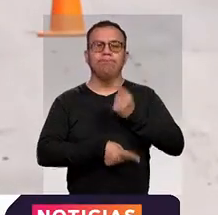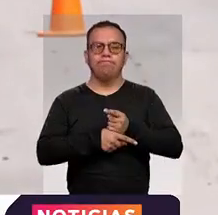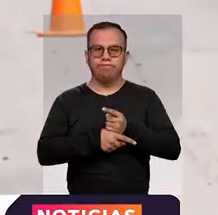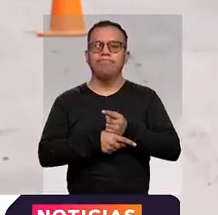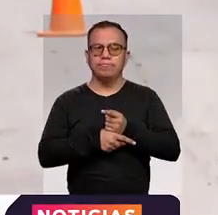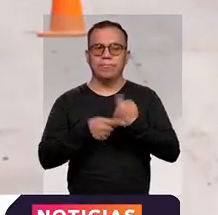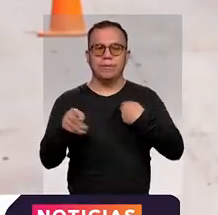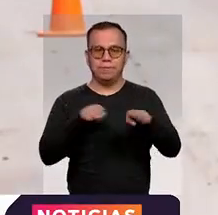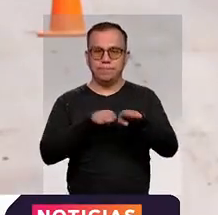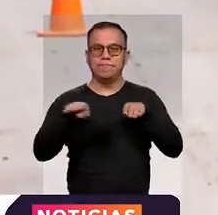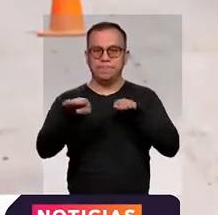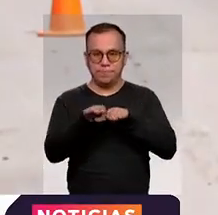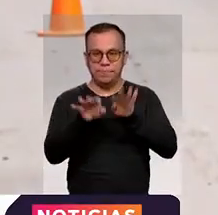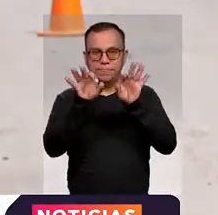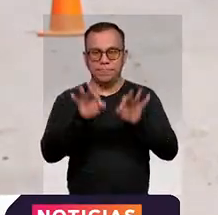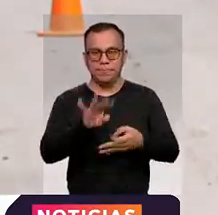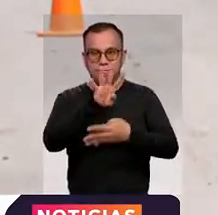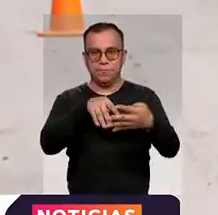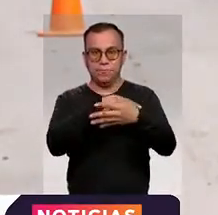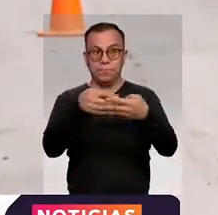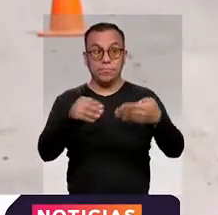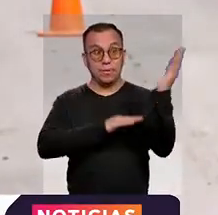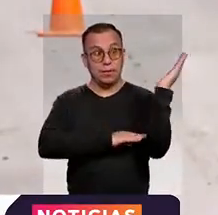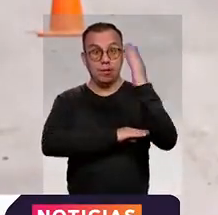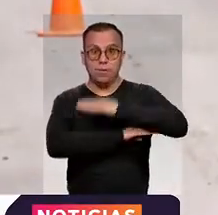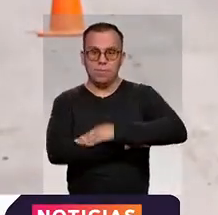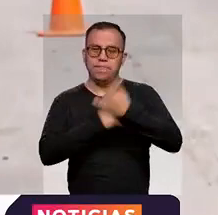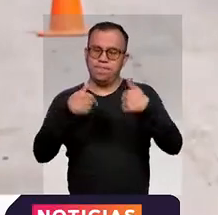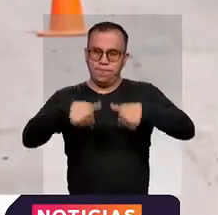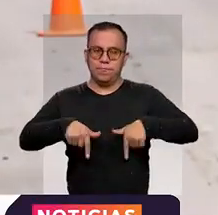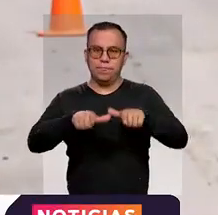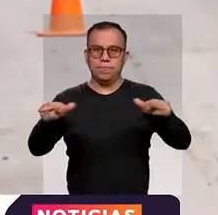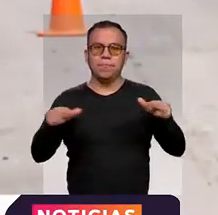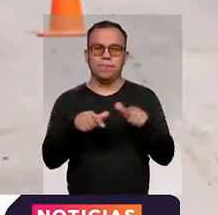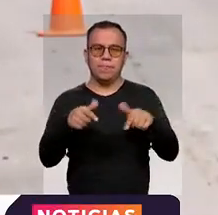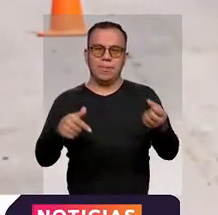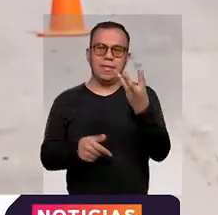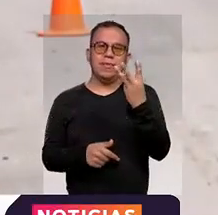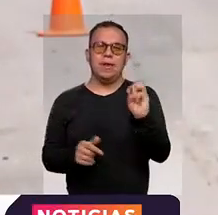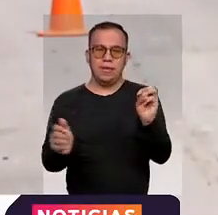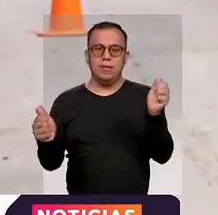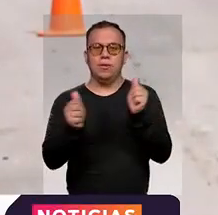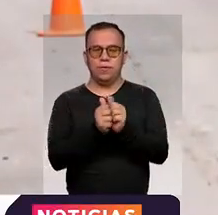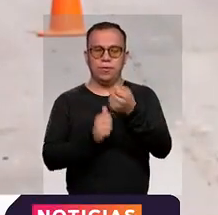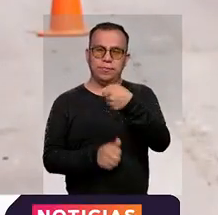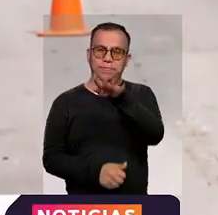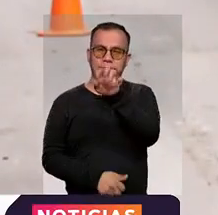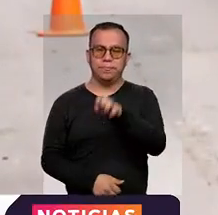de este pico y placa extendido. Uno de ellos es donde nos encontramos, en la carrera 30 con calle